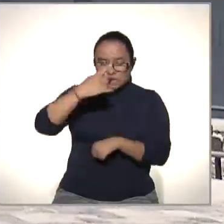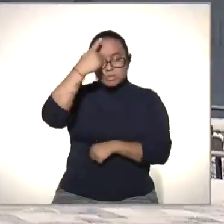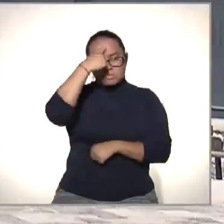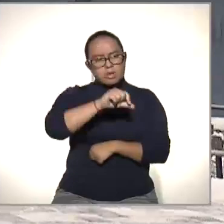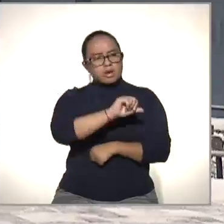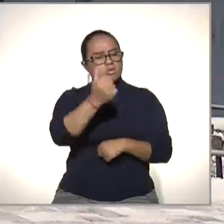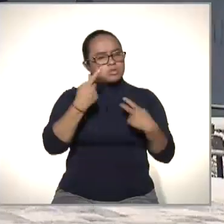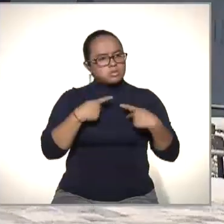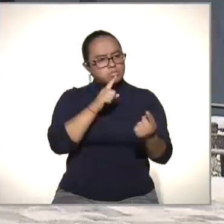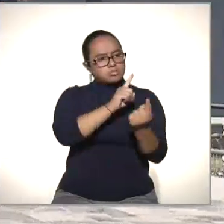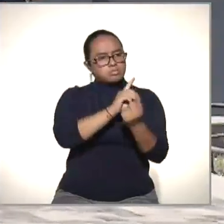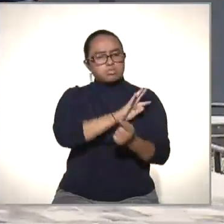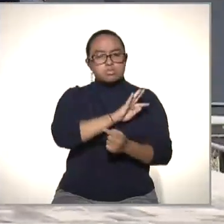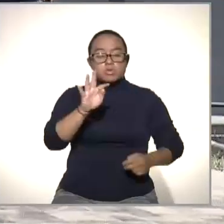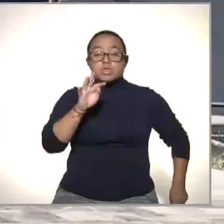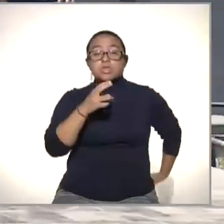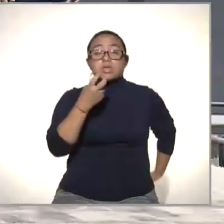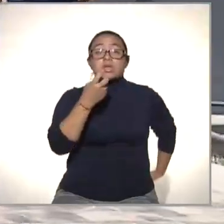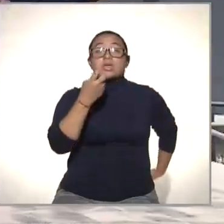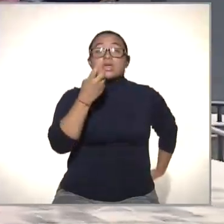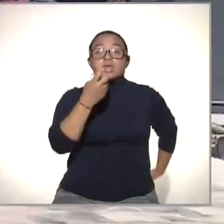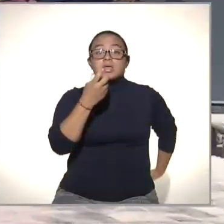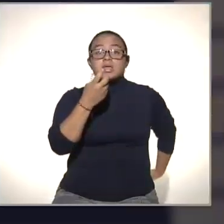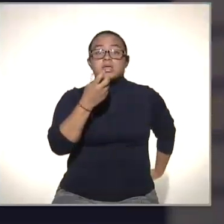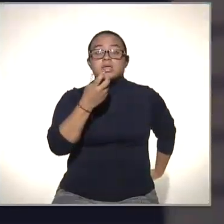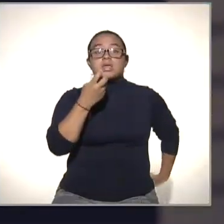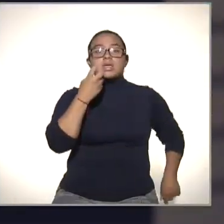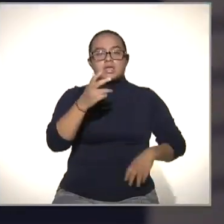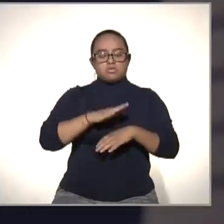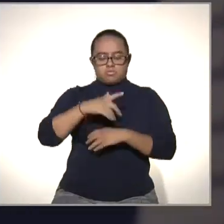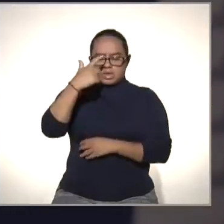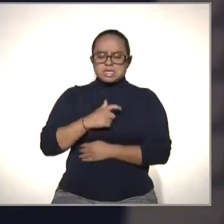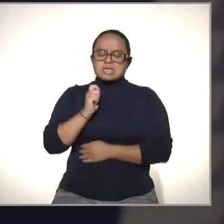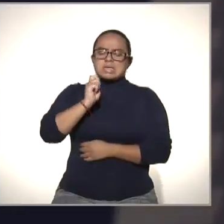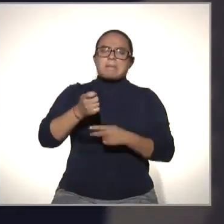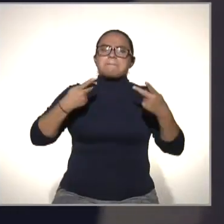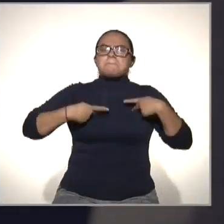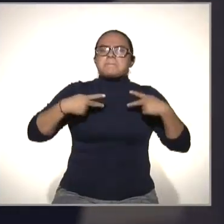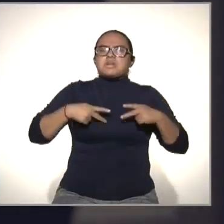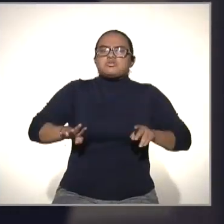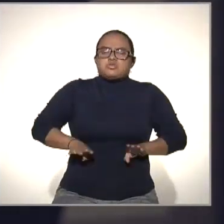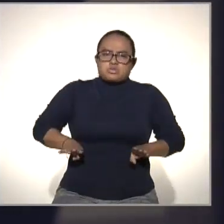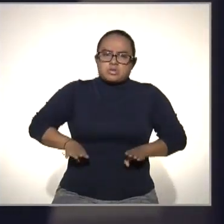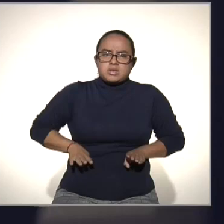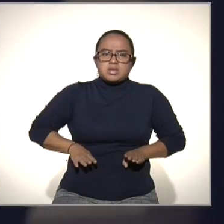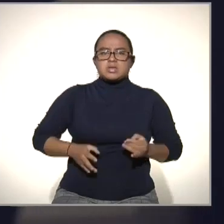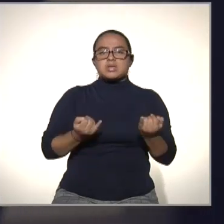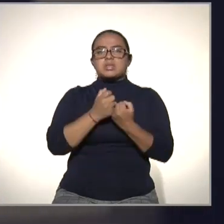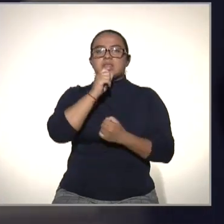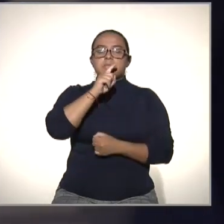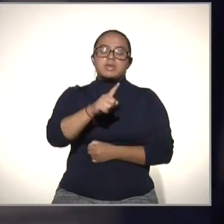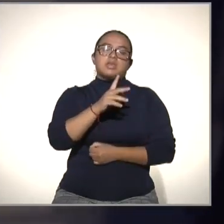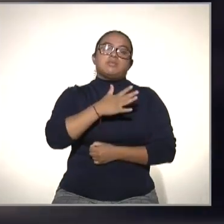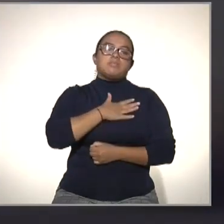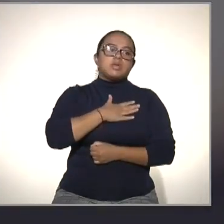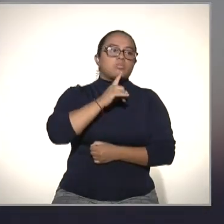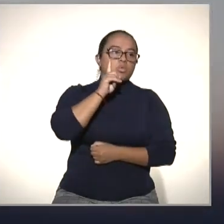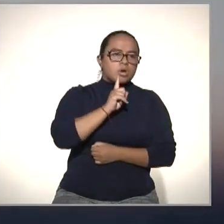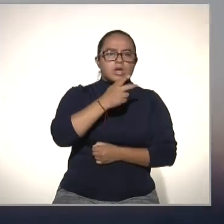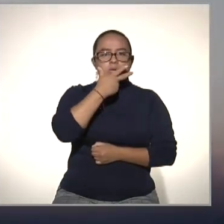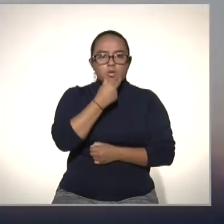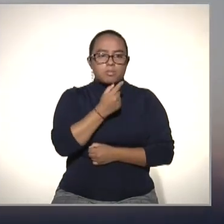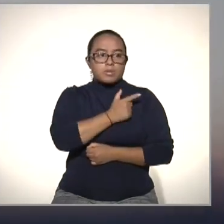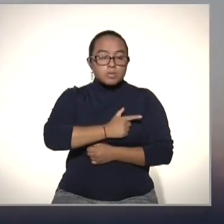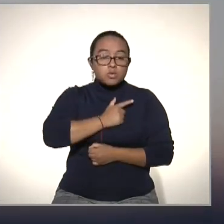Es la relevancia de reconocer nuestra autoafirmación personal de género y también de nuestra sexualidad.